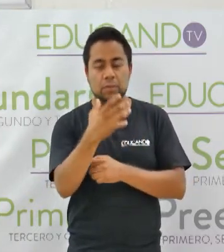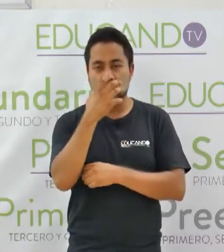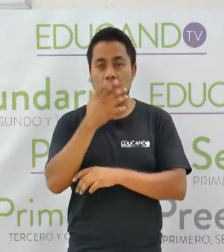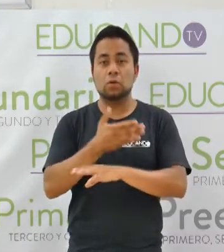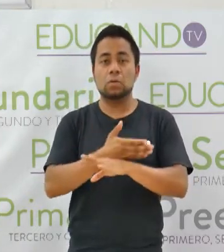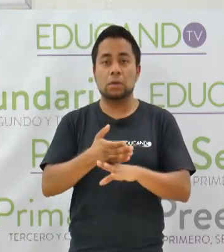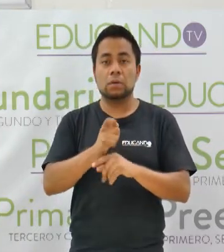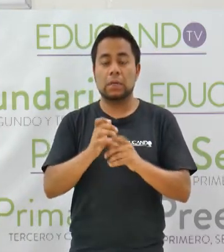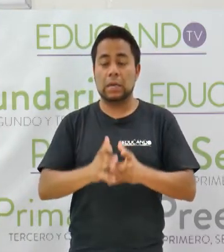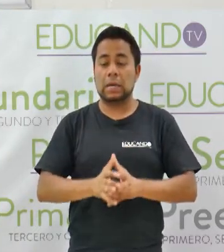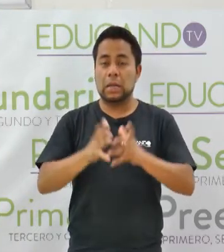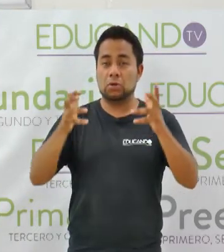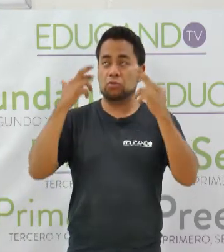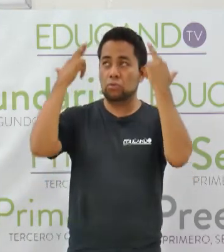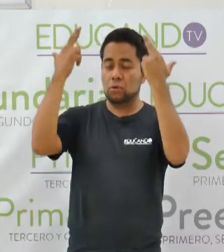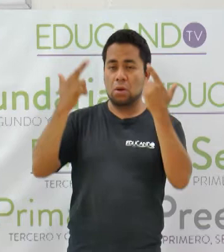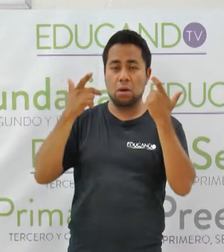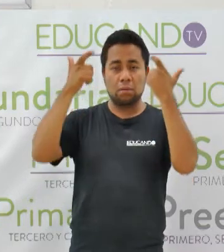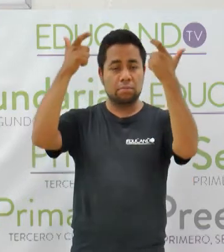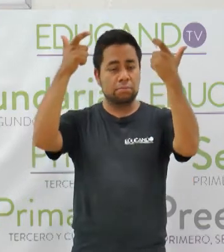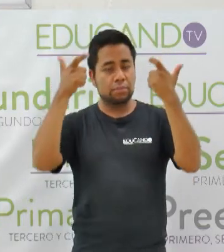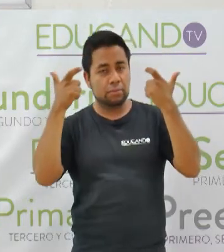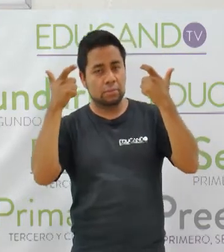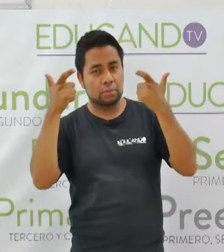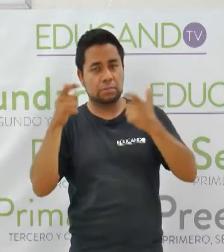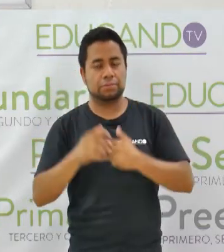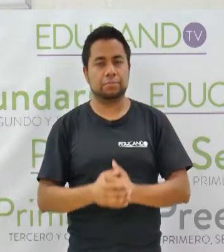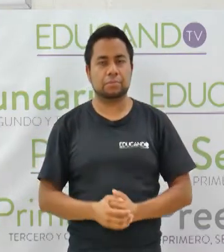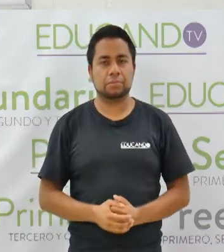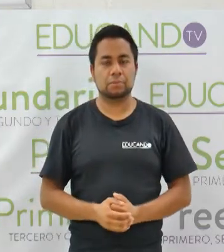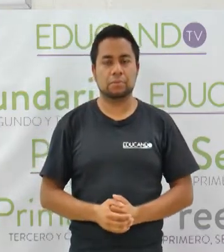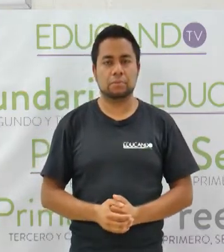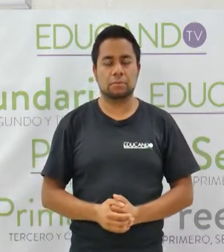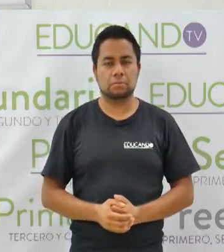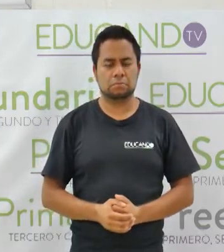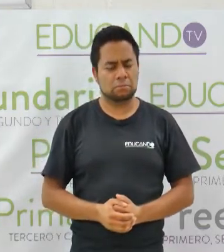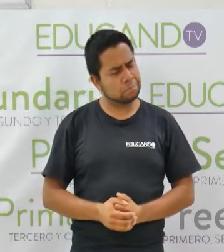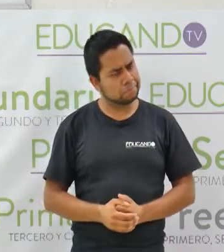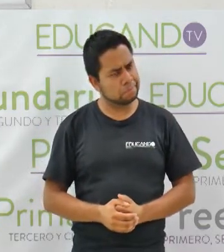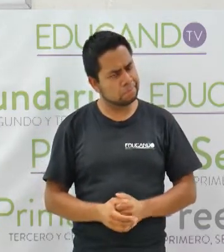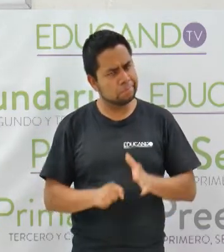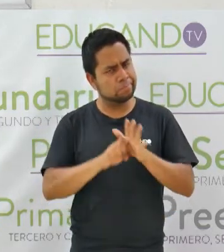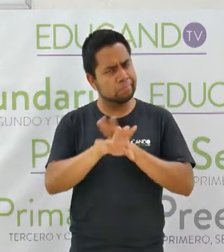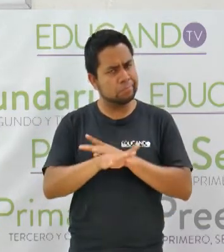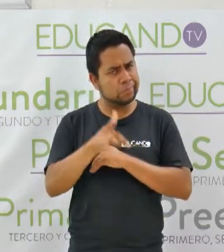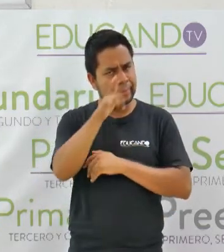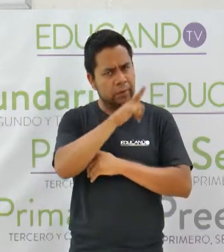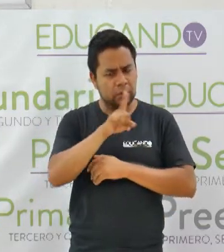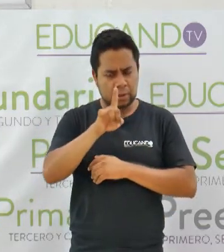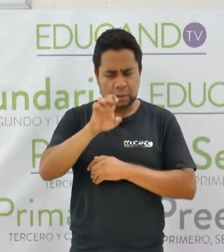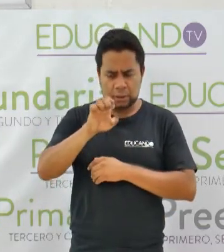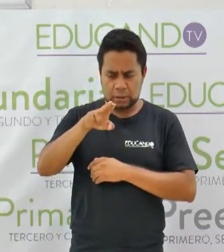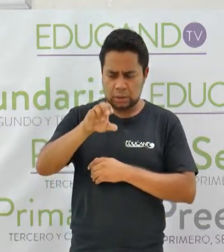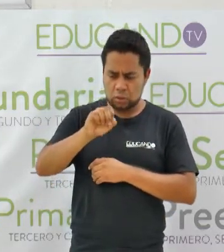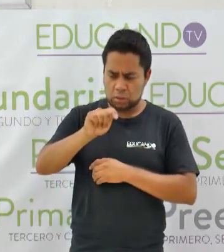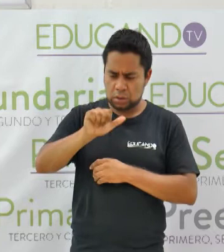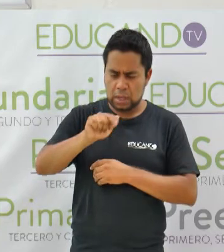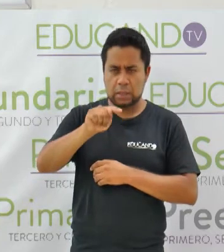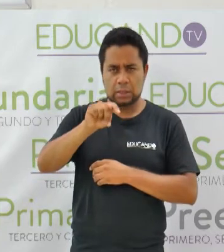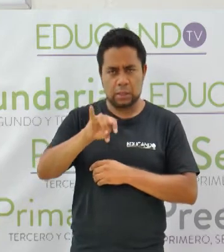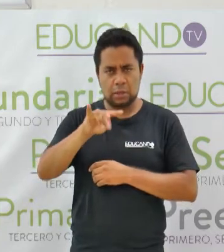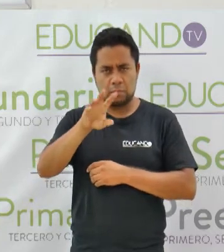oso blanco es el grandioso emperador. Si hablamos de un lenguaje